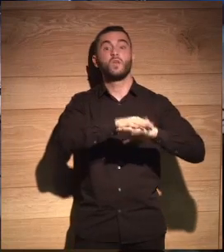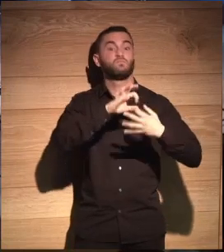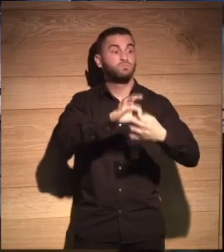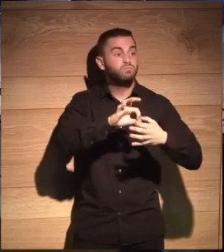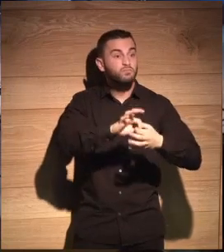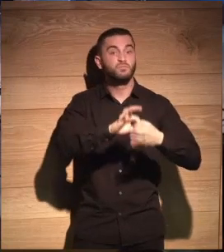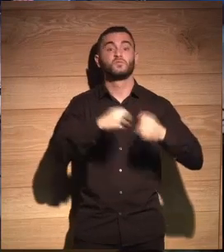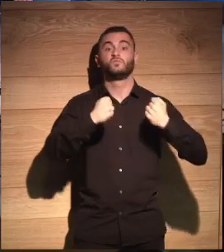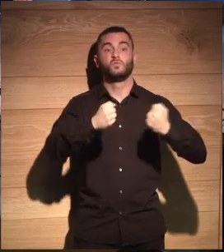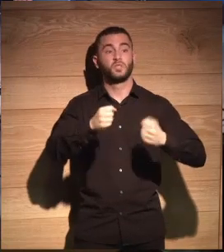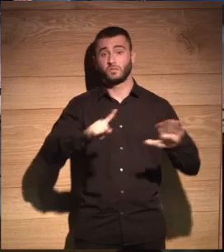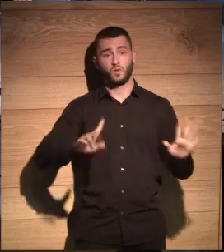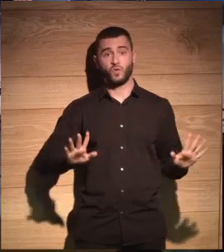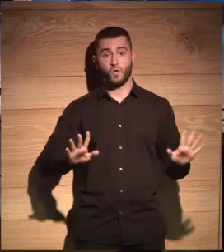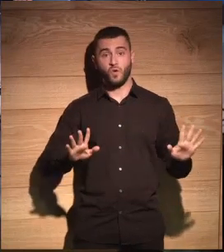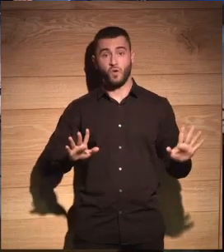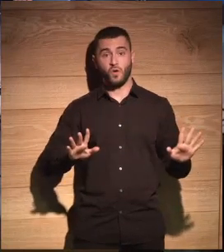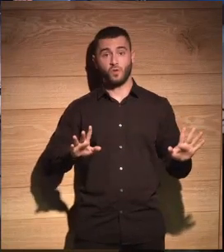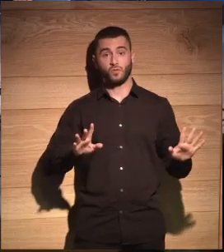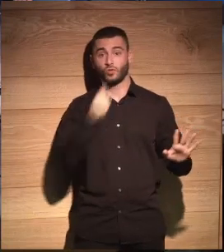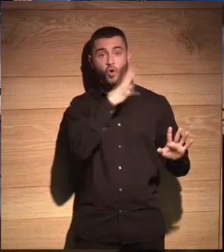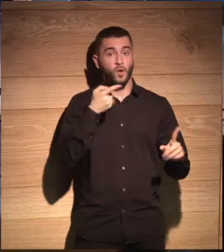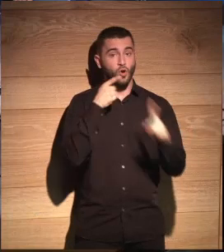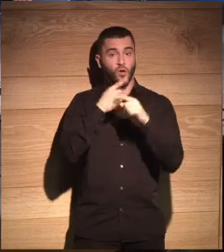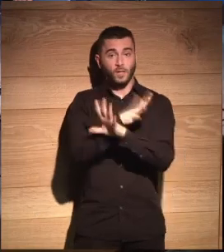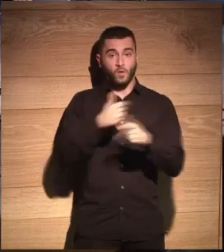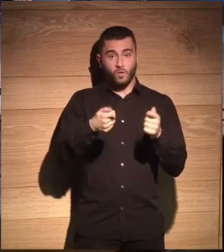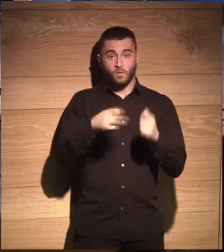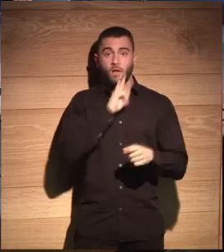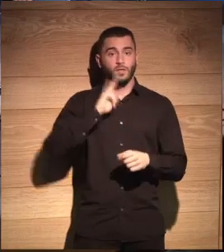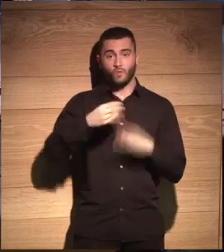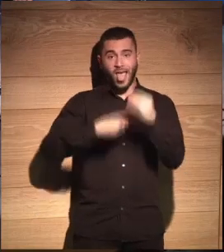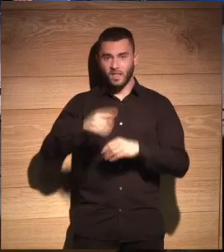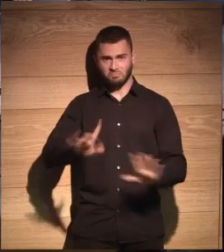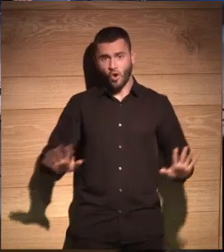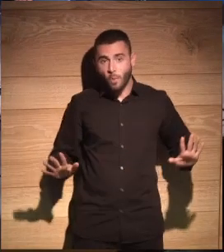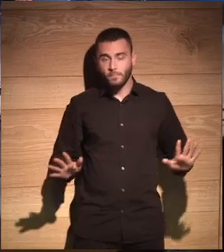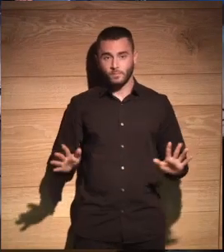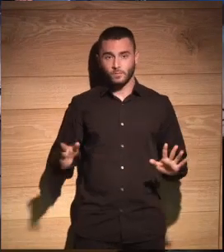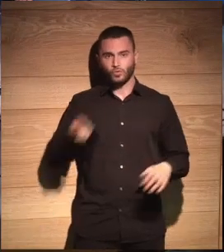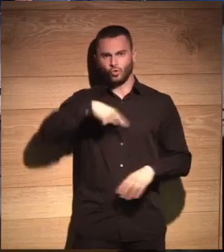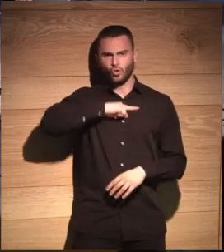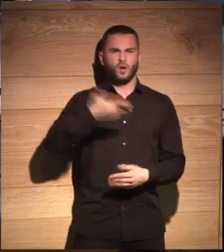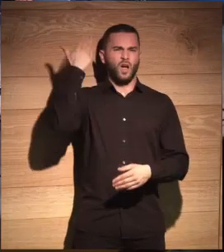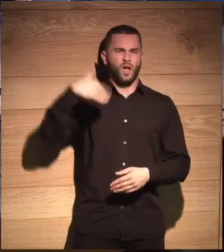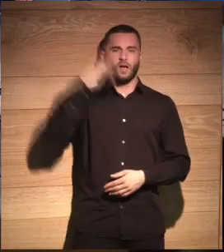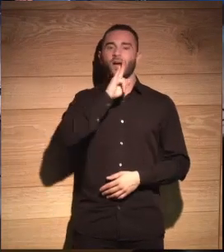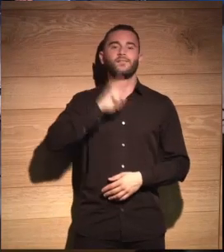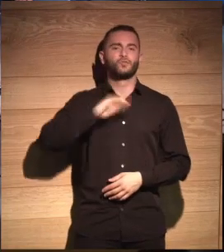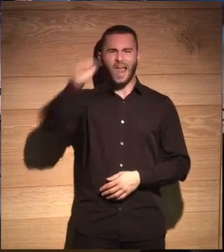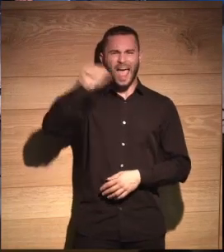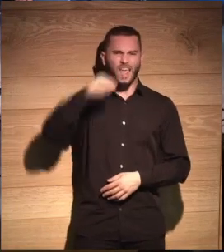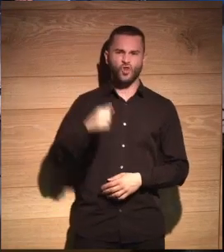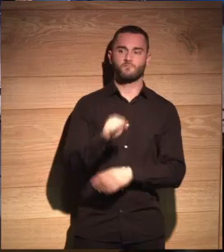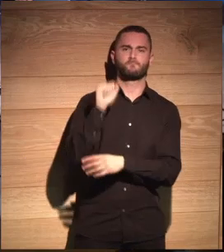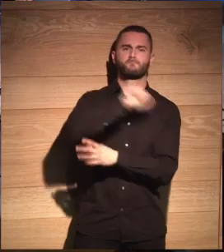paradigma de cómo hacer un juego, una aventura, y nosotros ya llevamos haciendo aventuras desde hace muchos más